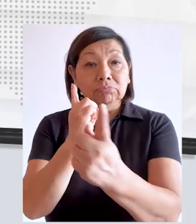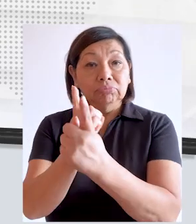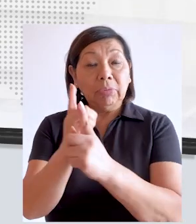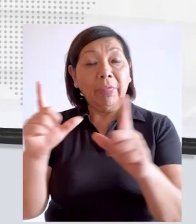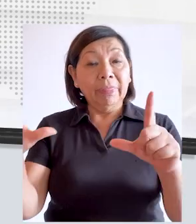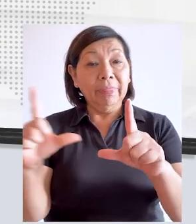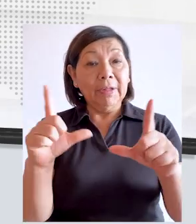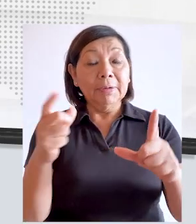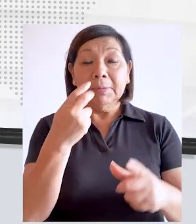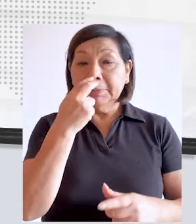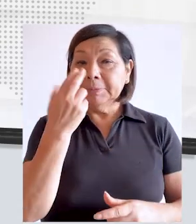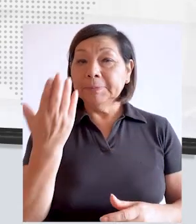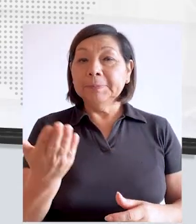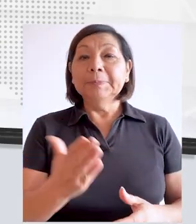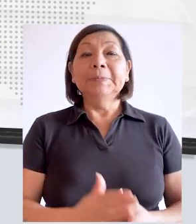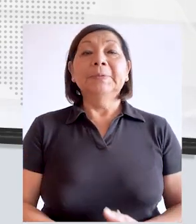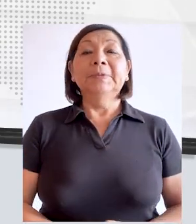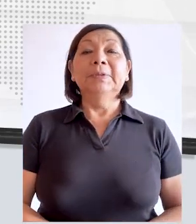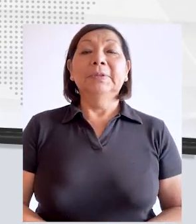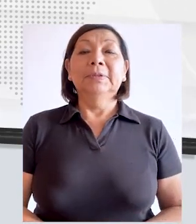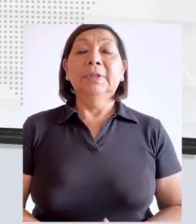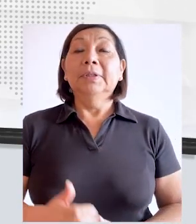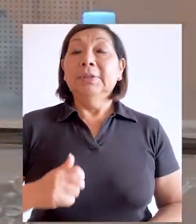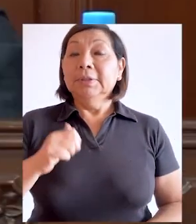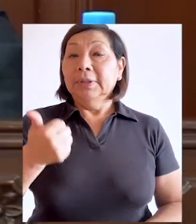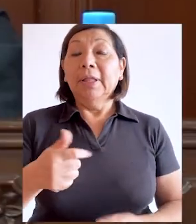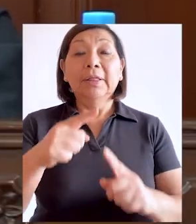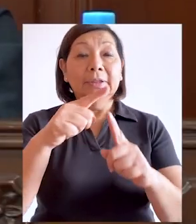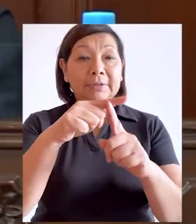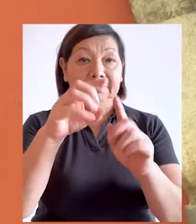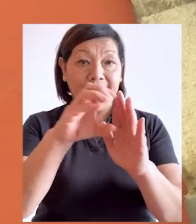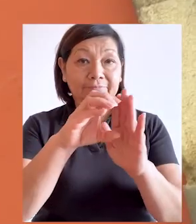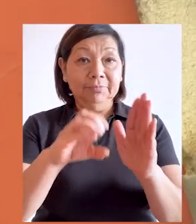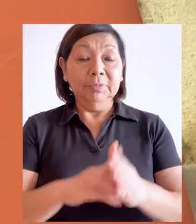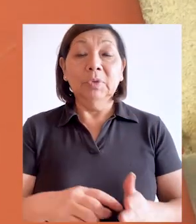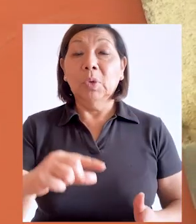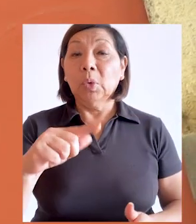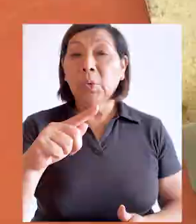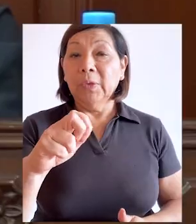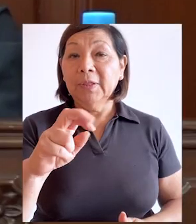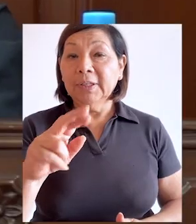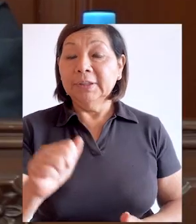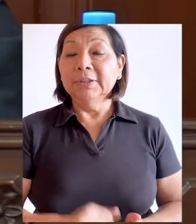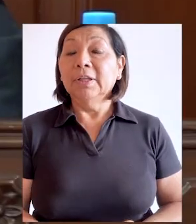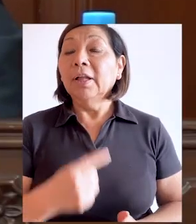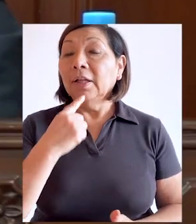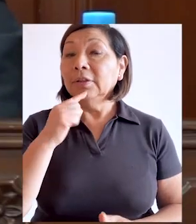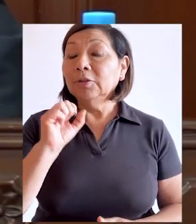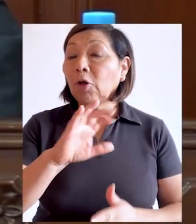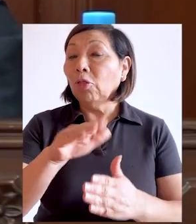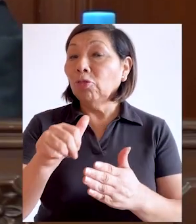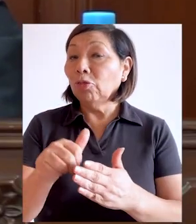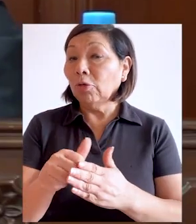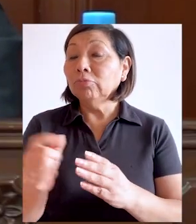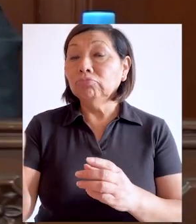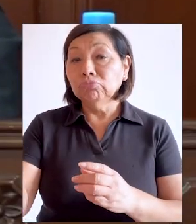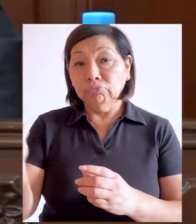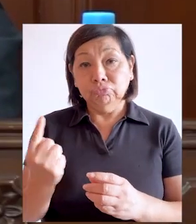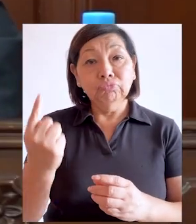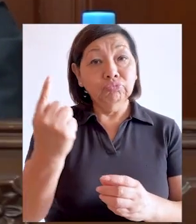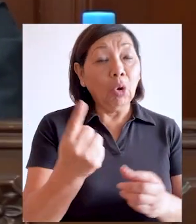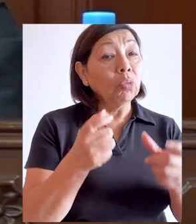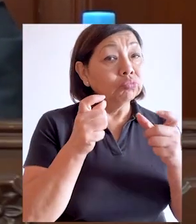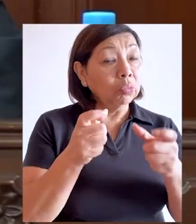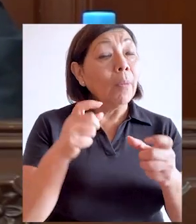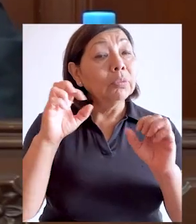durante una entrevista televisiva. Aquí sus declaraciones. El magistrado del Tribunal Constitucional, Gustavo Gutiérrez Tixe, afirmó que todos los